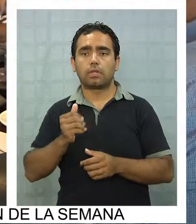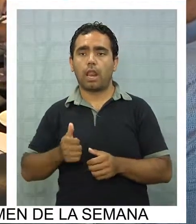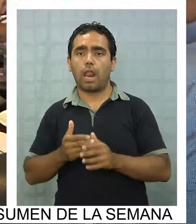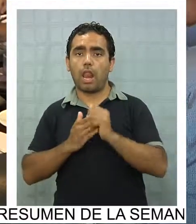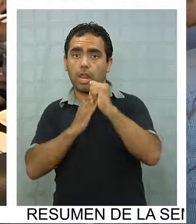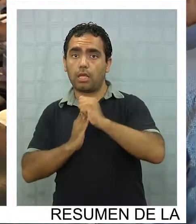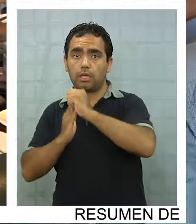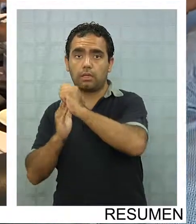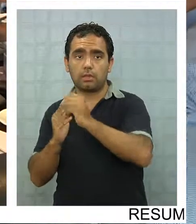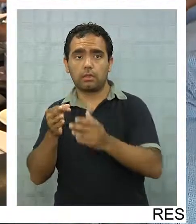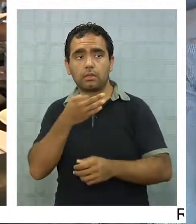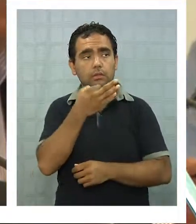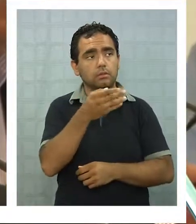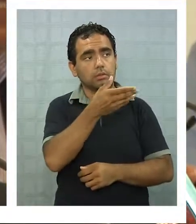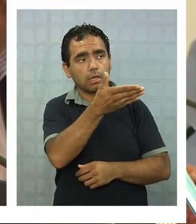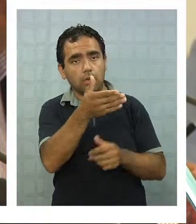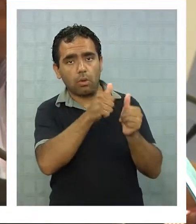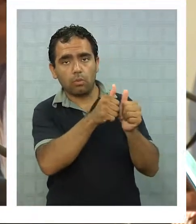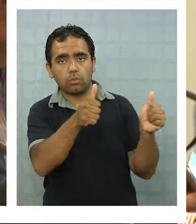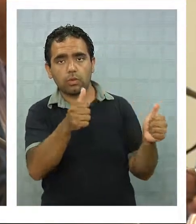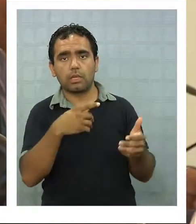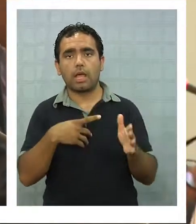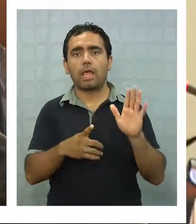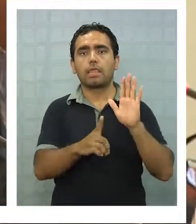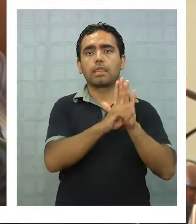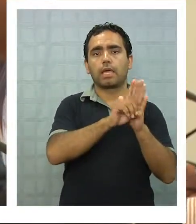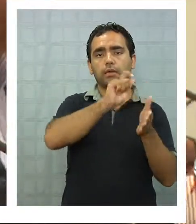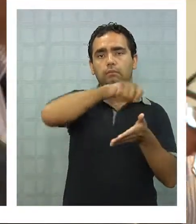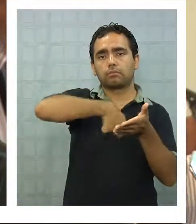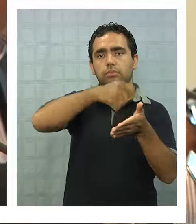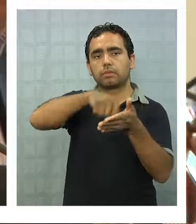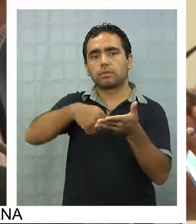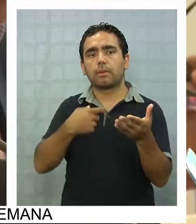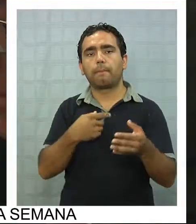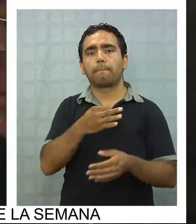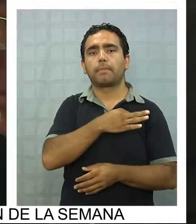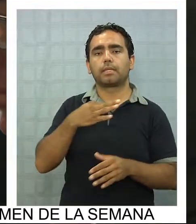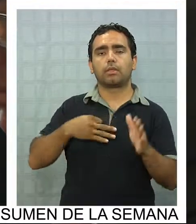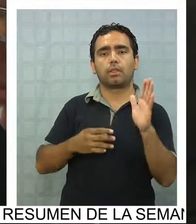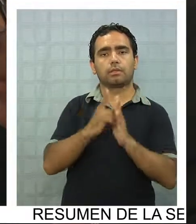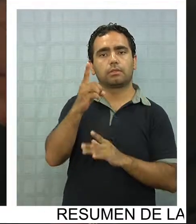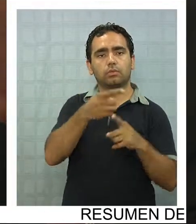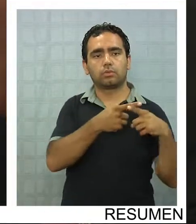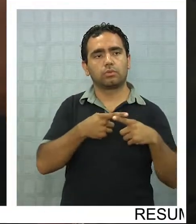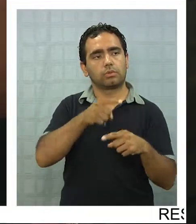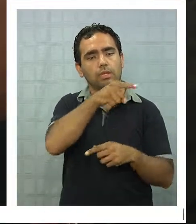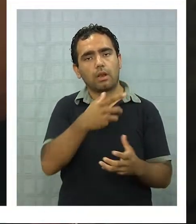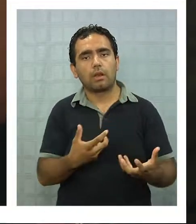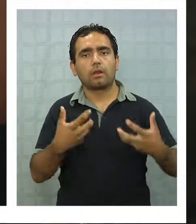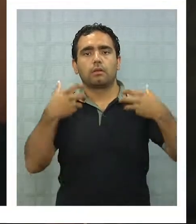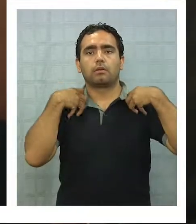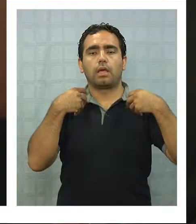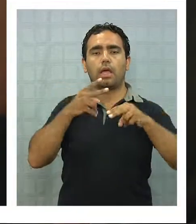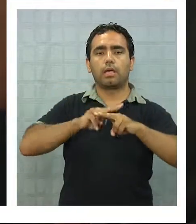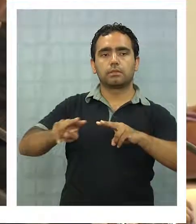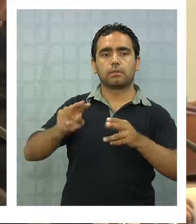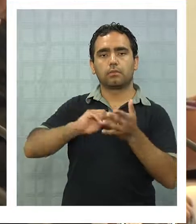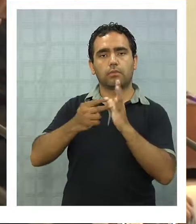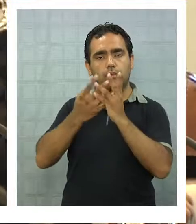los dirigentes, aún las autoridades están esperando que se firme un decreto que define al Ministerio de Desarrollo Social como el responsable para